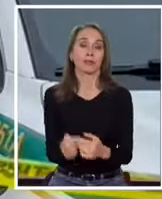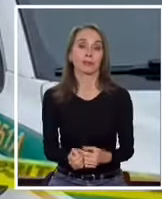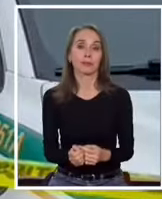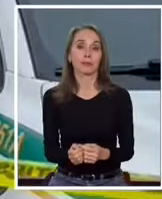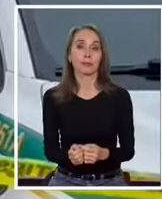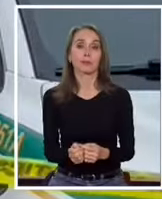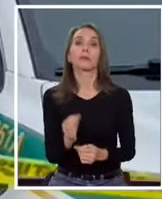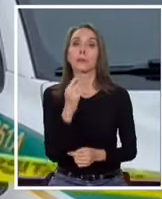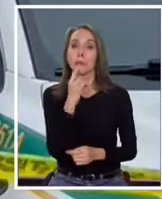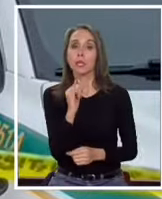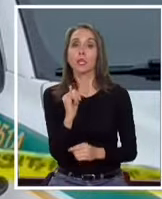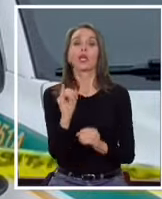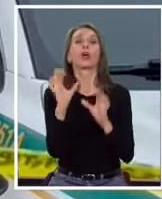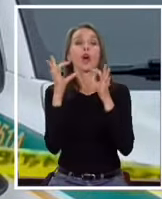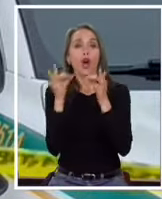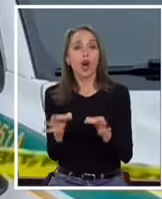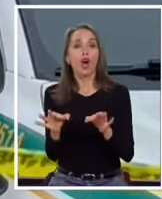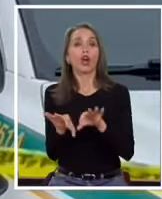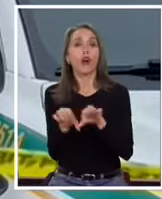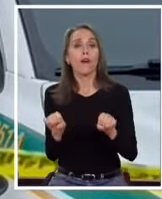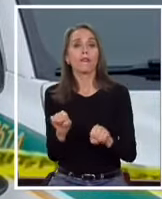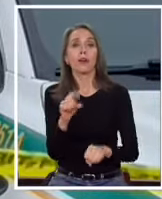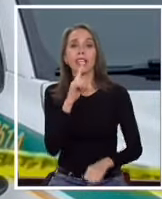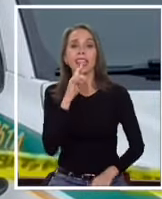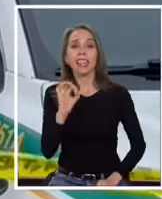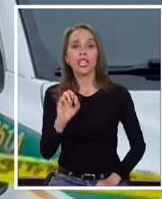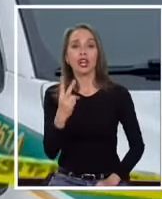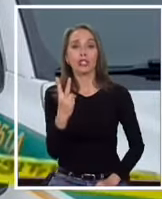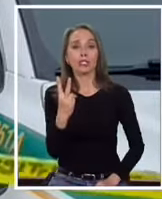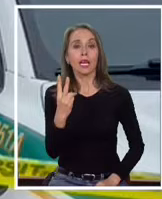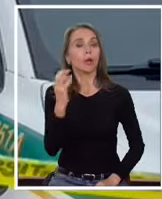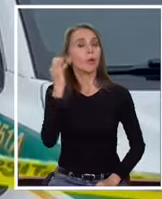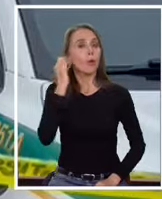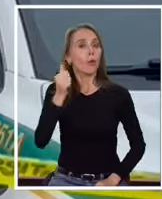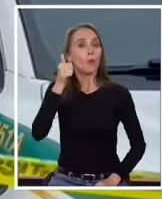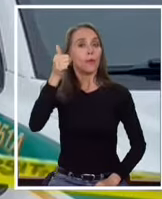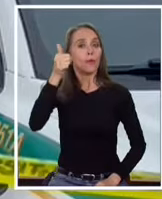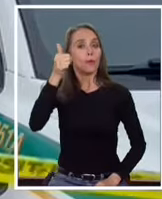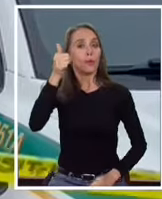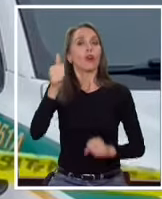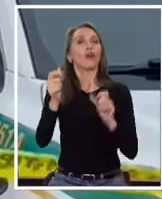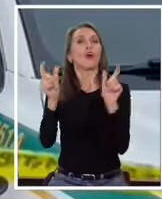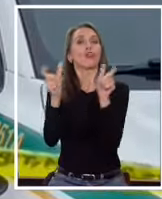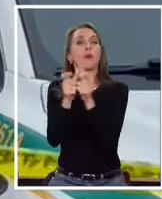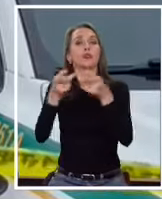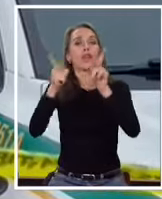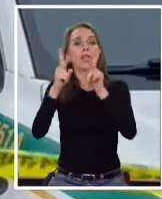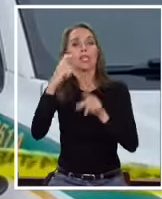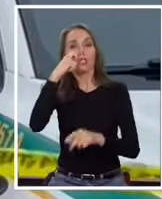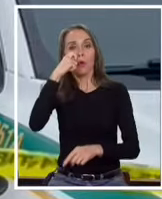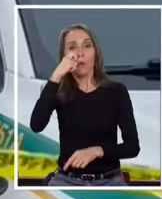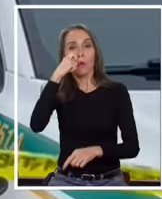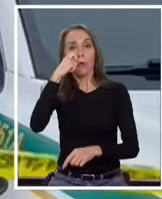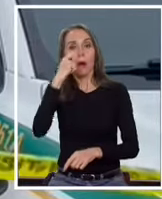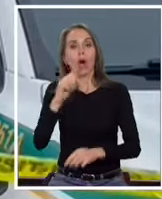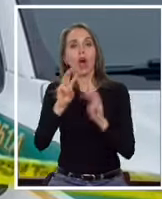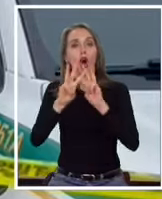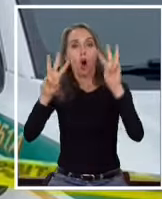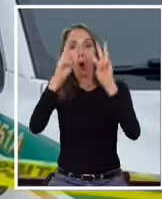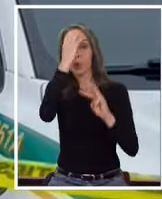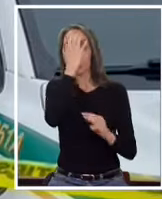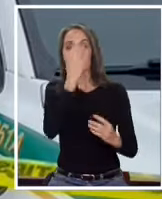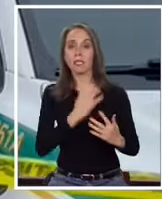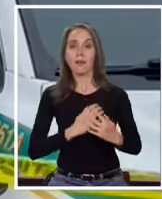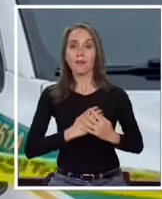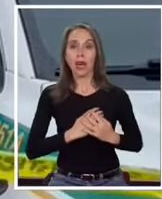También se confirmó que un tío segundo de la alta comisionada de derechos humanos de la ONU,